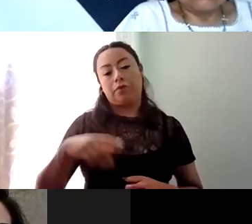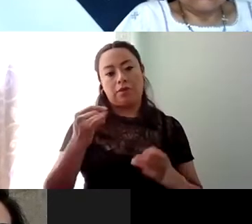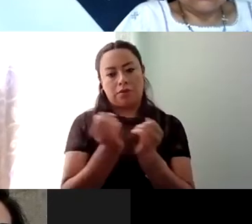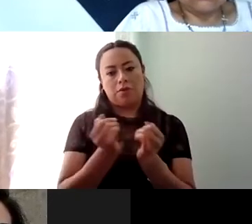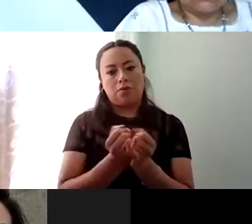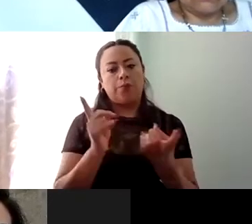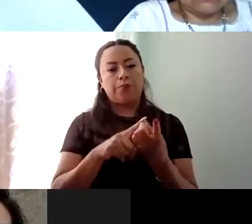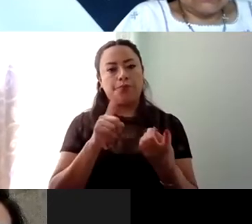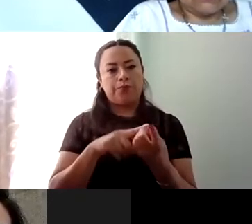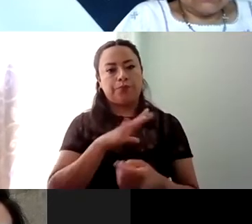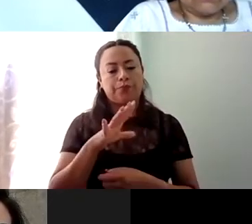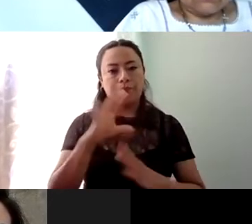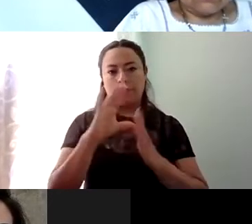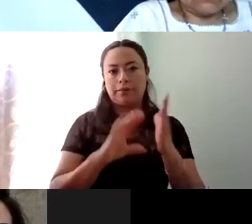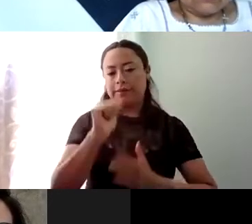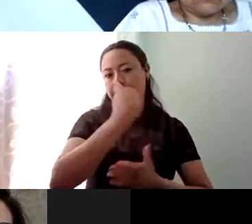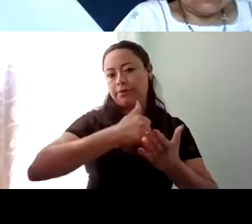Constitución Política de la Ciudad de México.